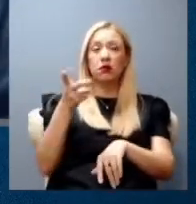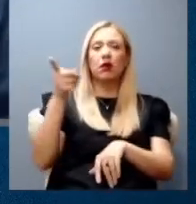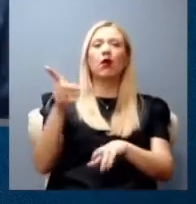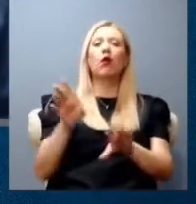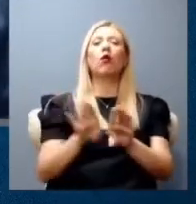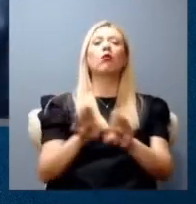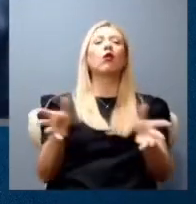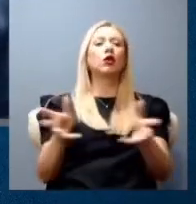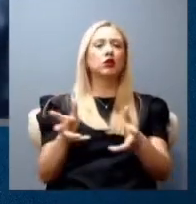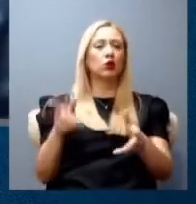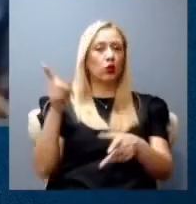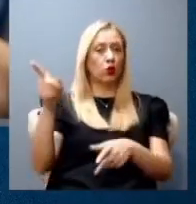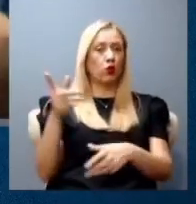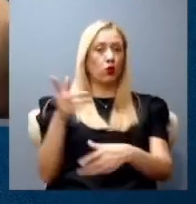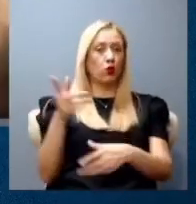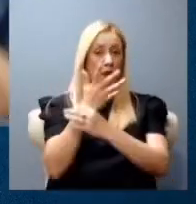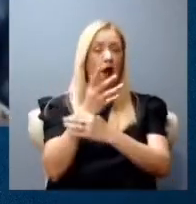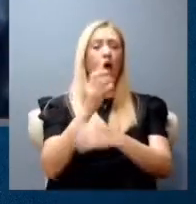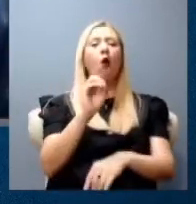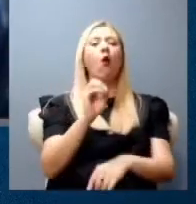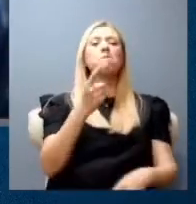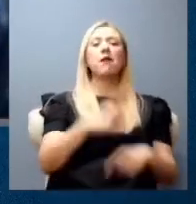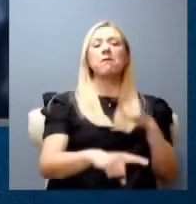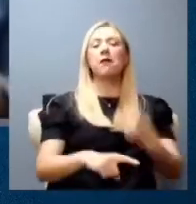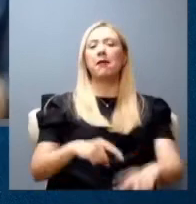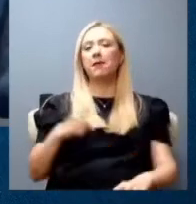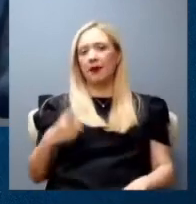participado de estos tipos de crímenes. Pero también es